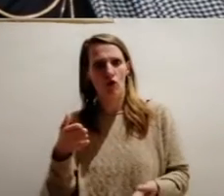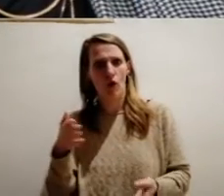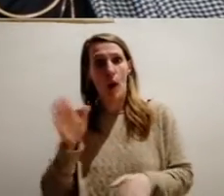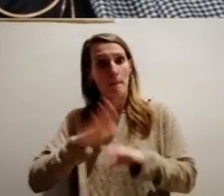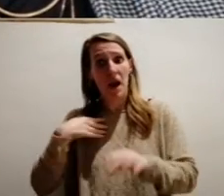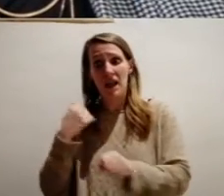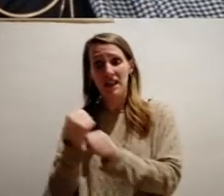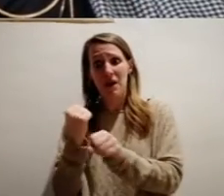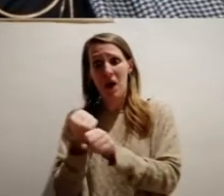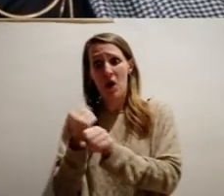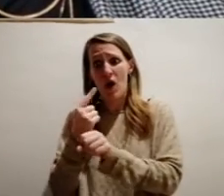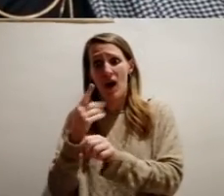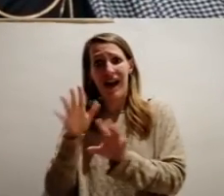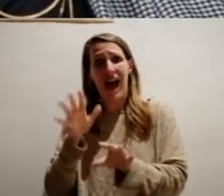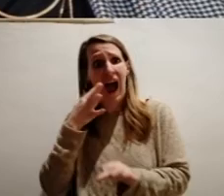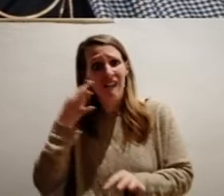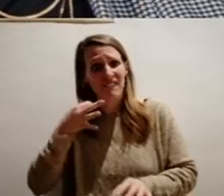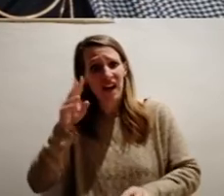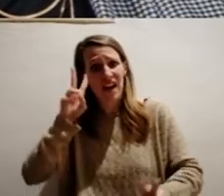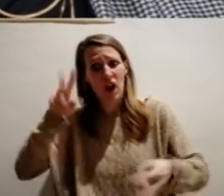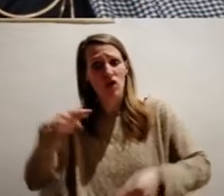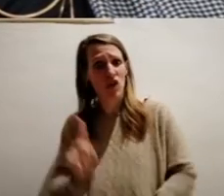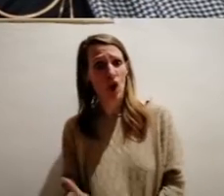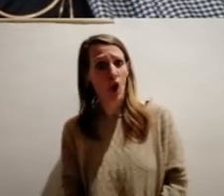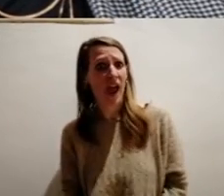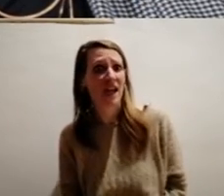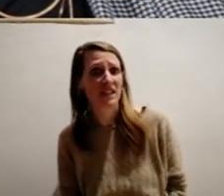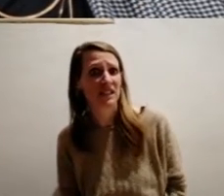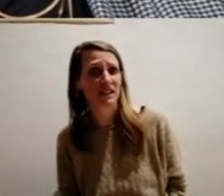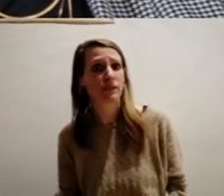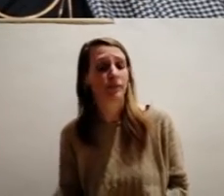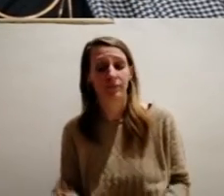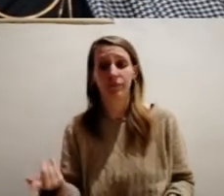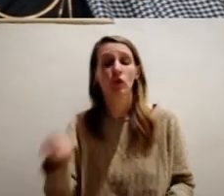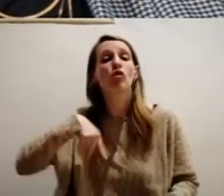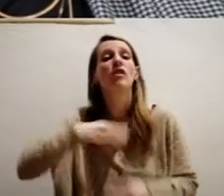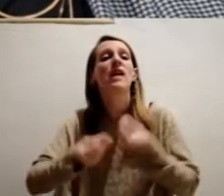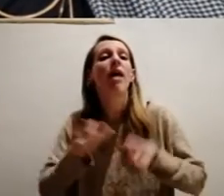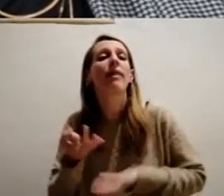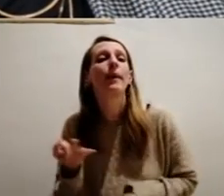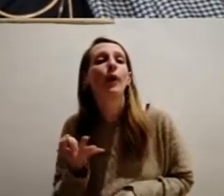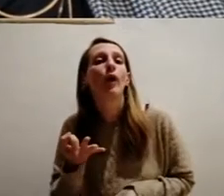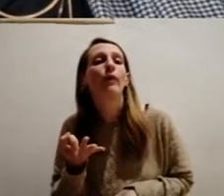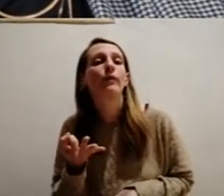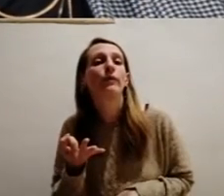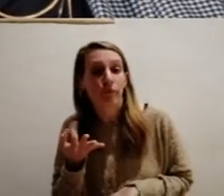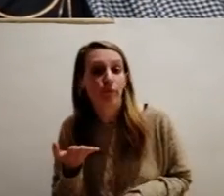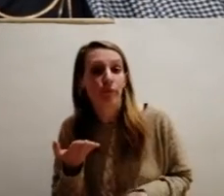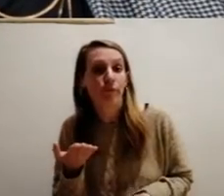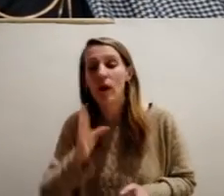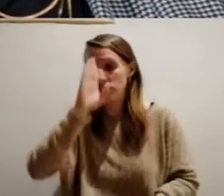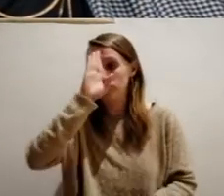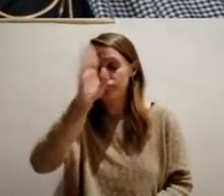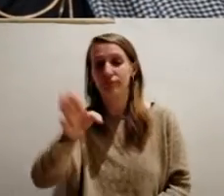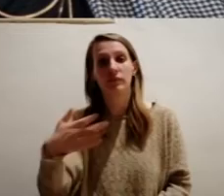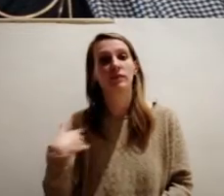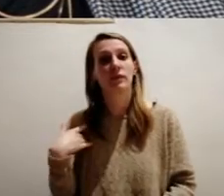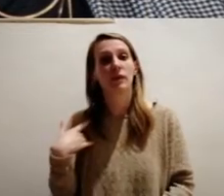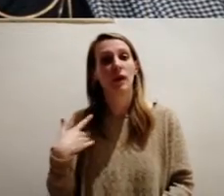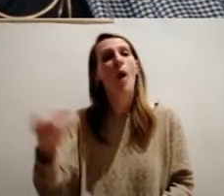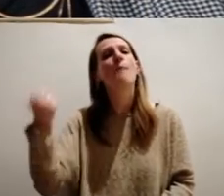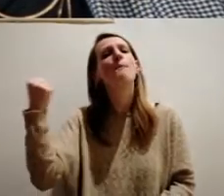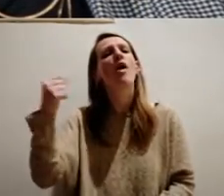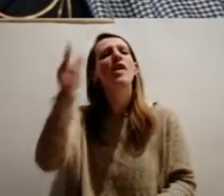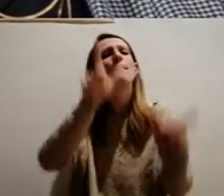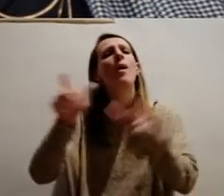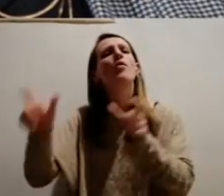està reconeguda. Per tant, nosaltres el que fem és acció directa per Poder Popular y